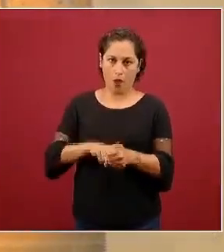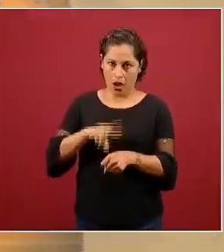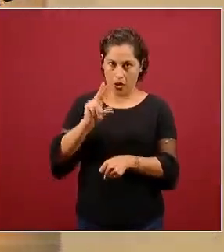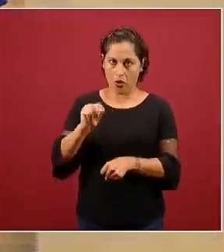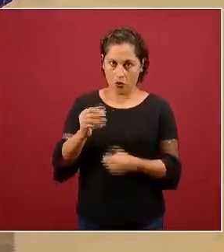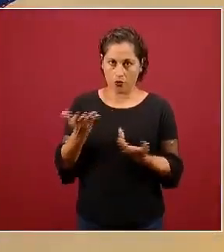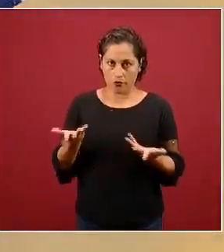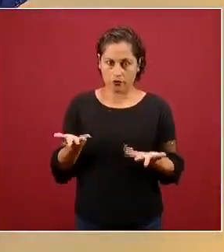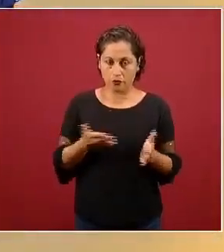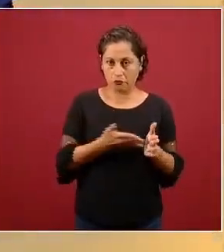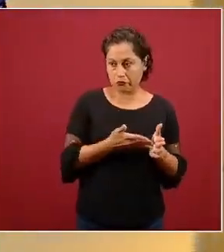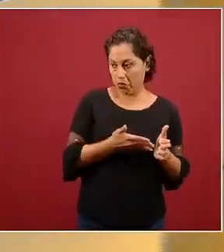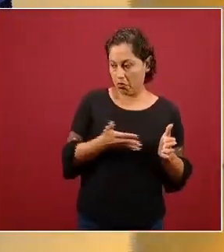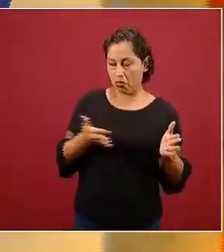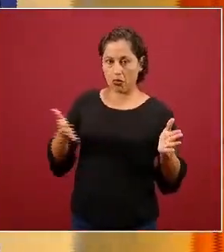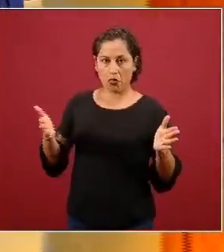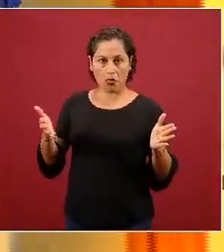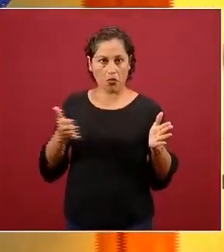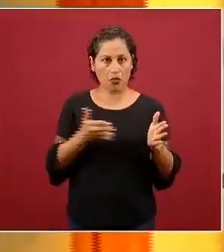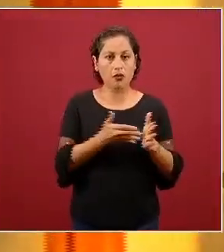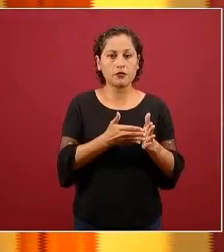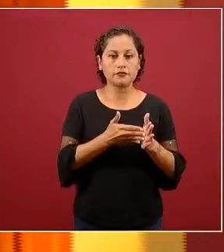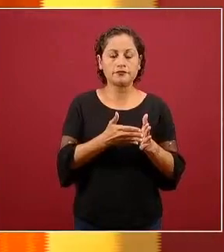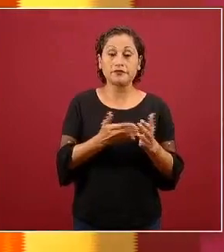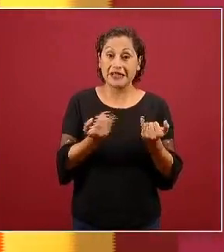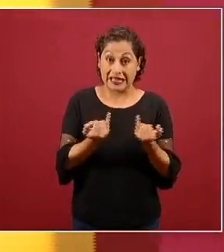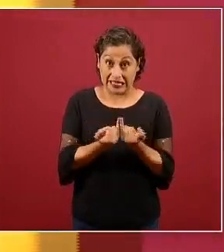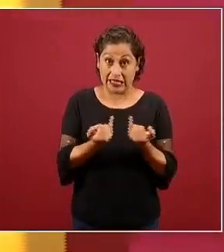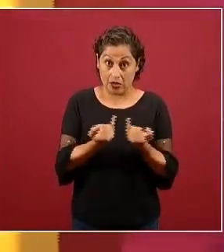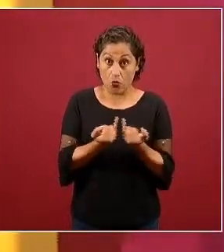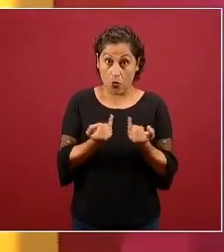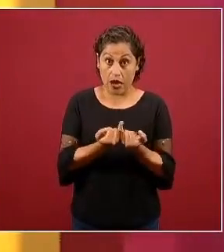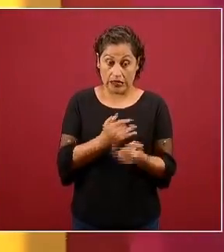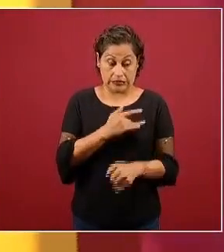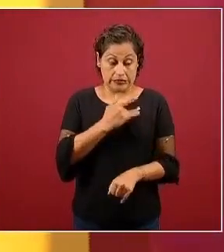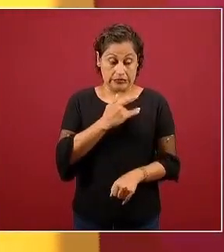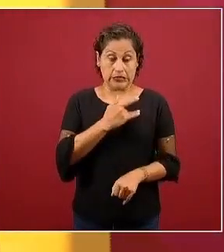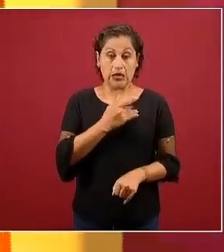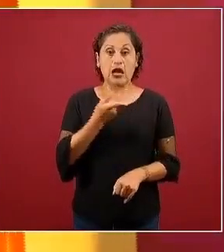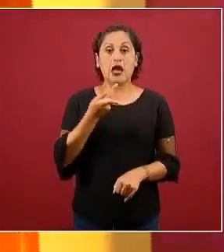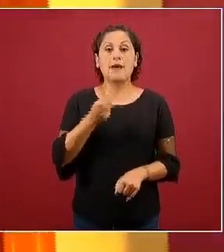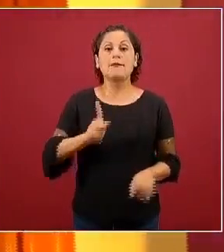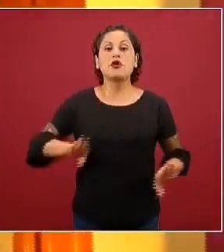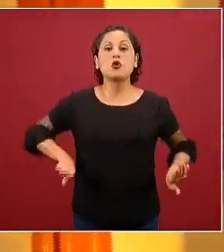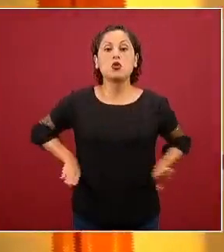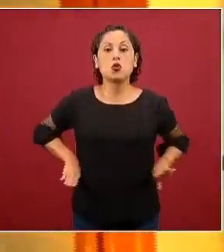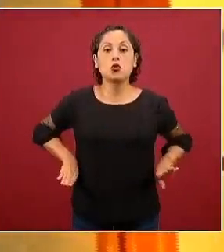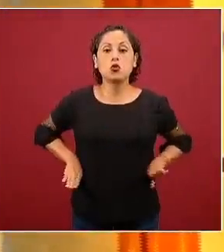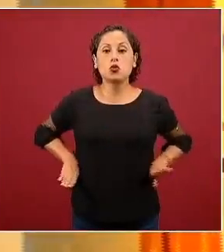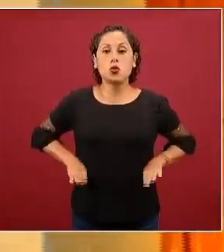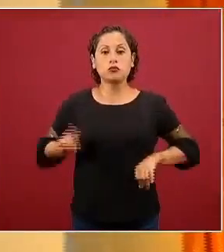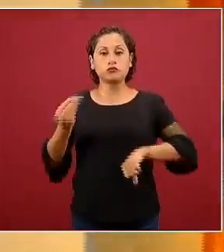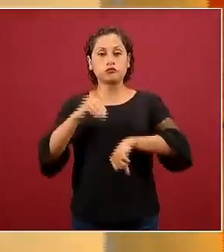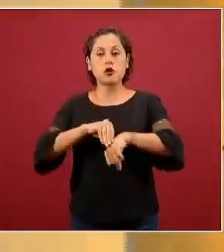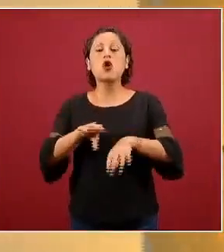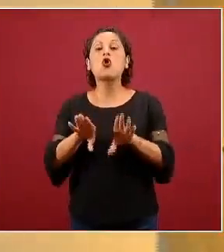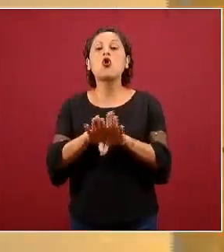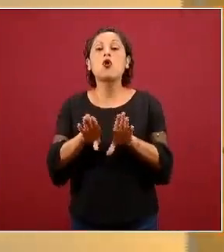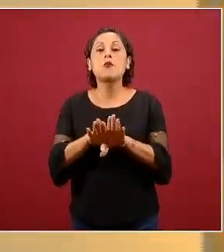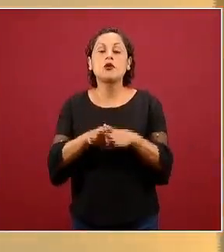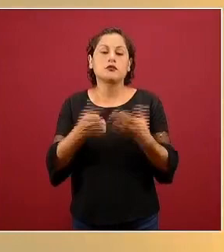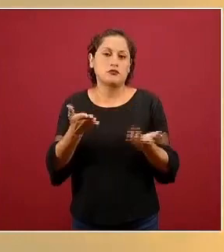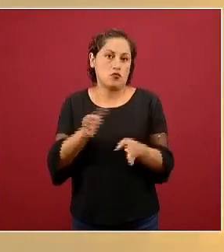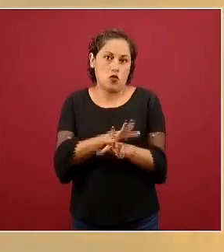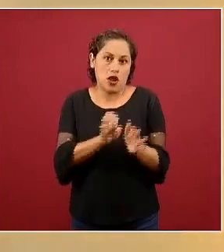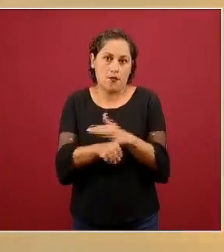Lo mismo que con las emociones puede pasar con la conducta. Los adolescentes, pues tras 4 meses de estar ahí encerrados,